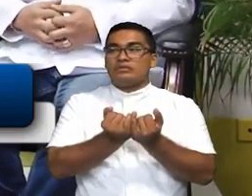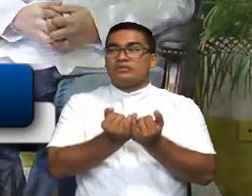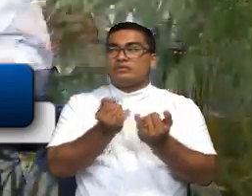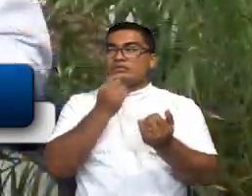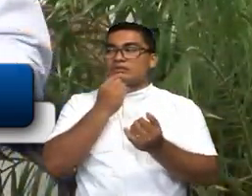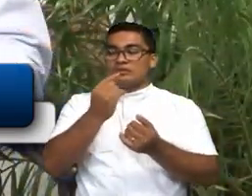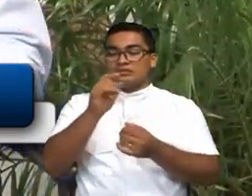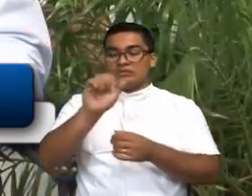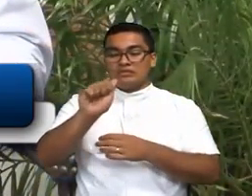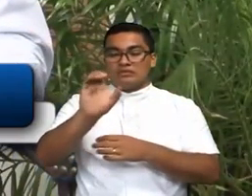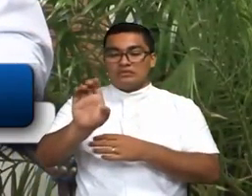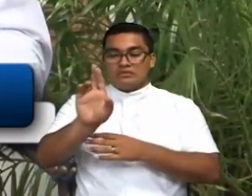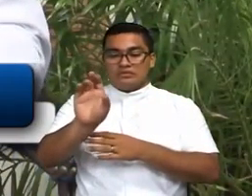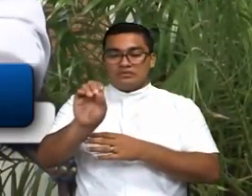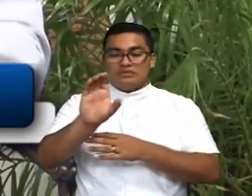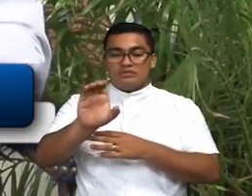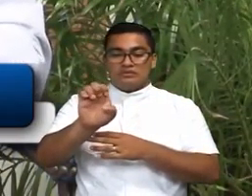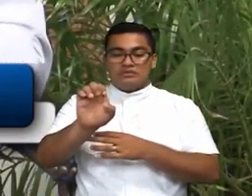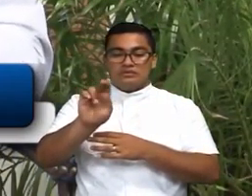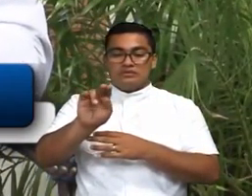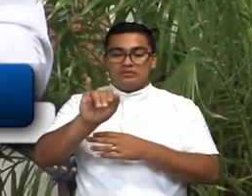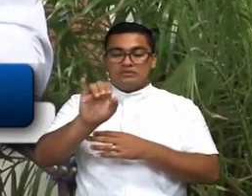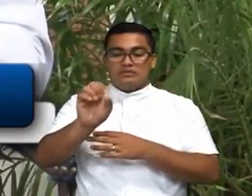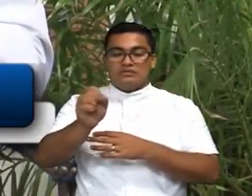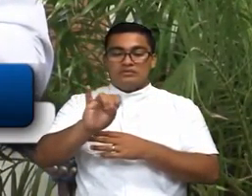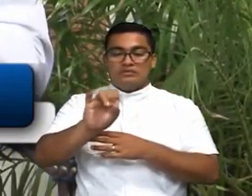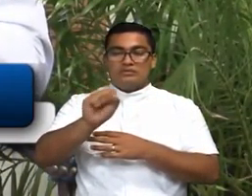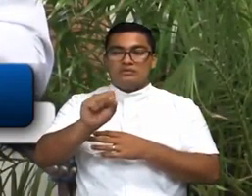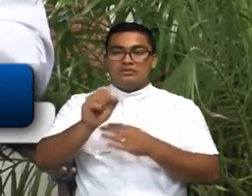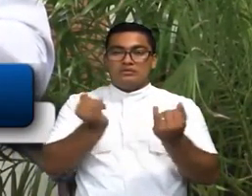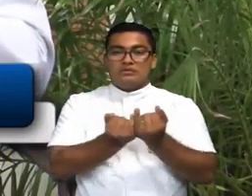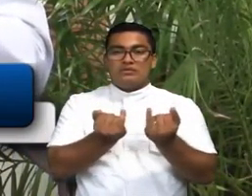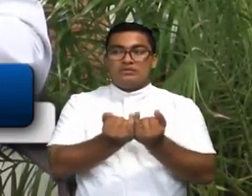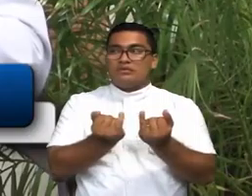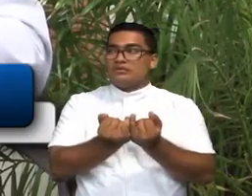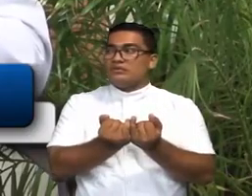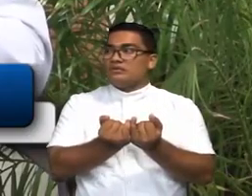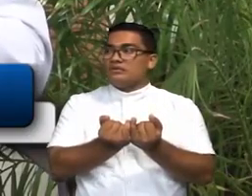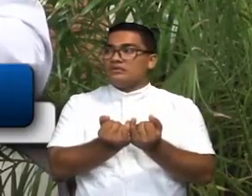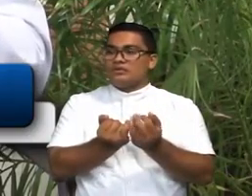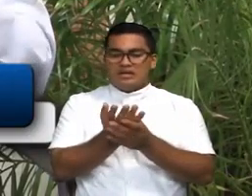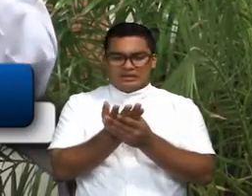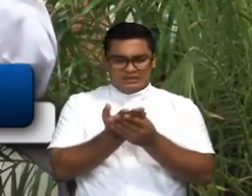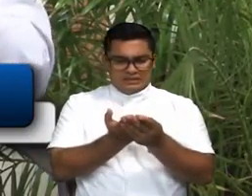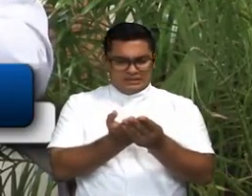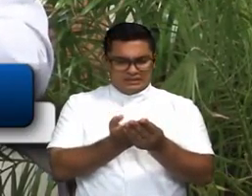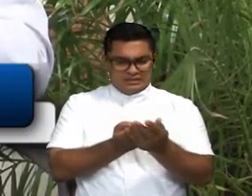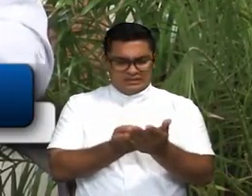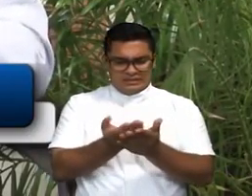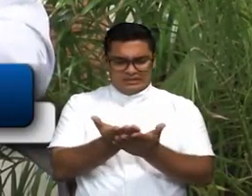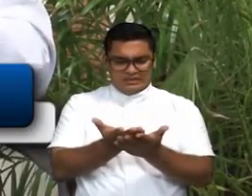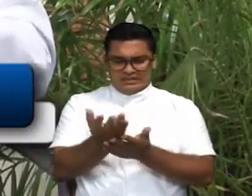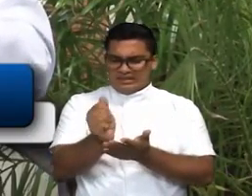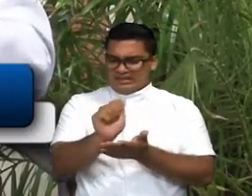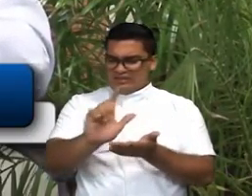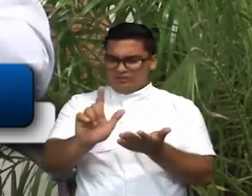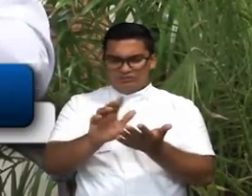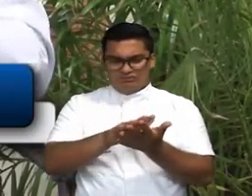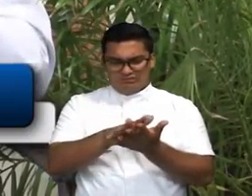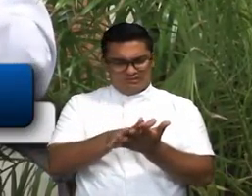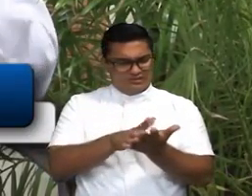acrocianosis es aquella donde se da lo que es la coloración de lo que son los deditos azulitas, ya, igual de las manos, los